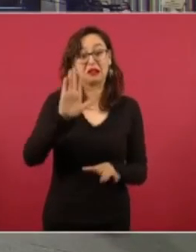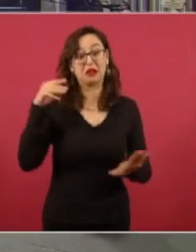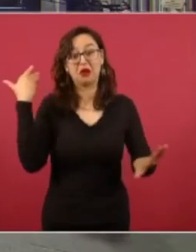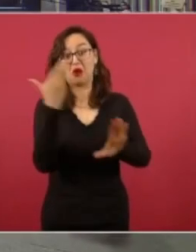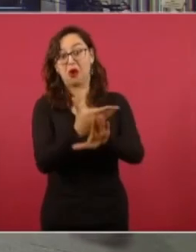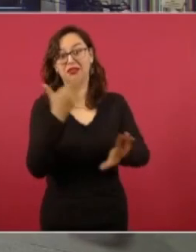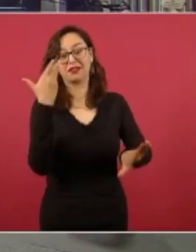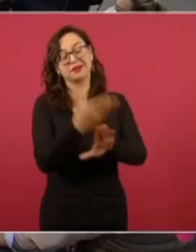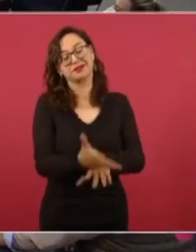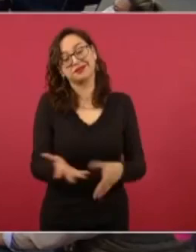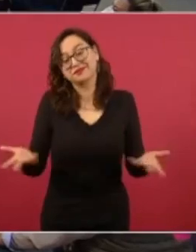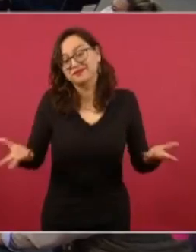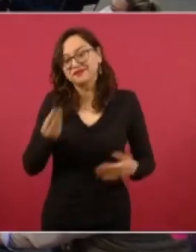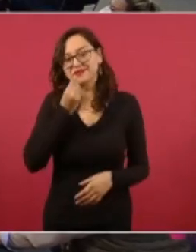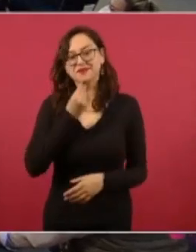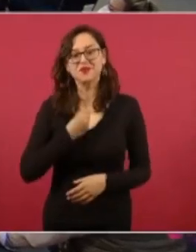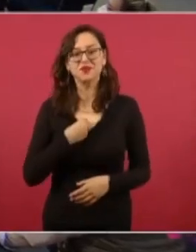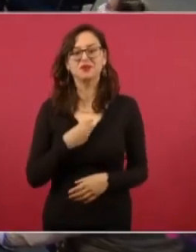¿Eh?